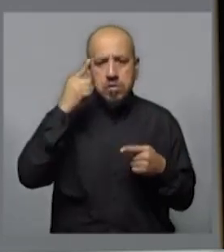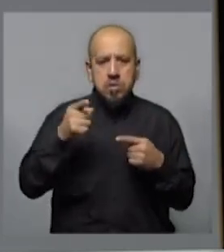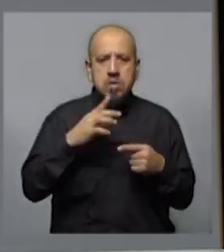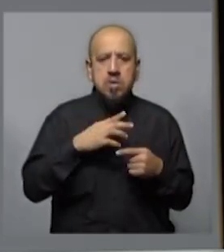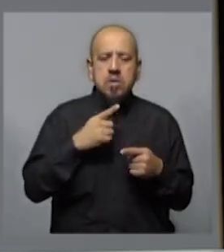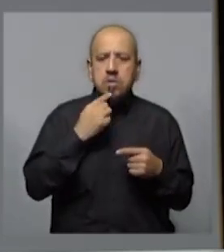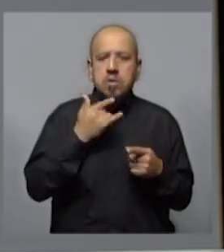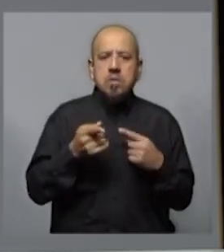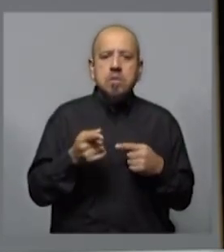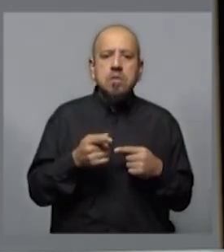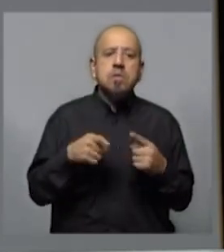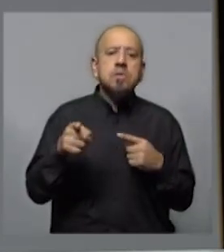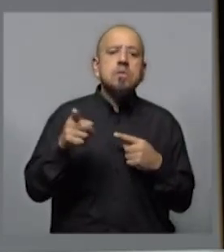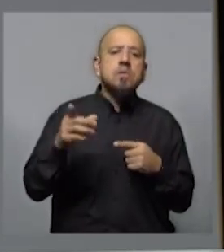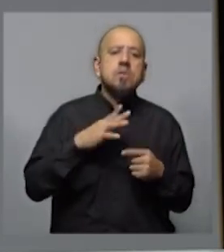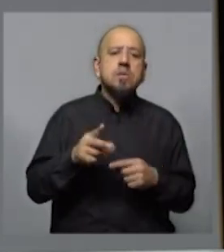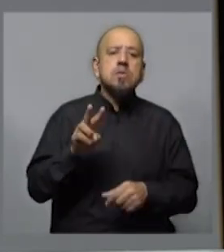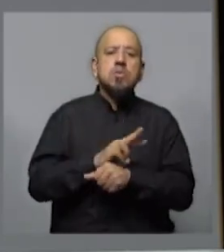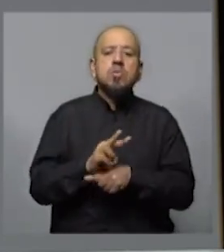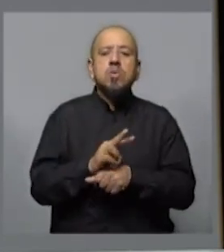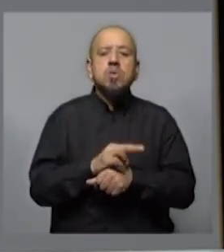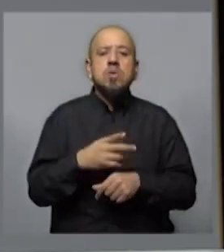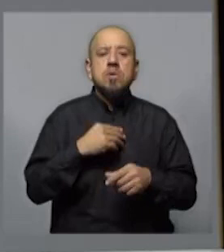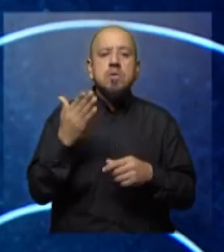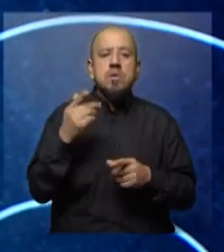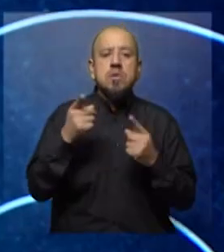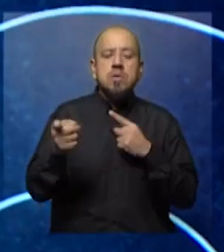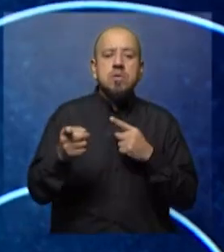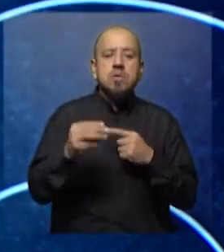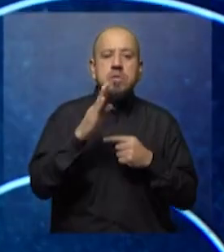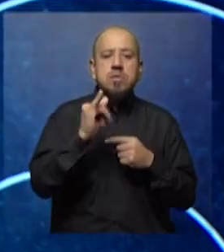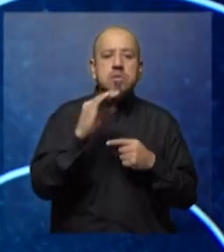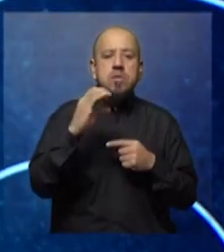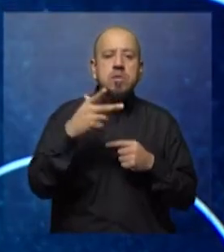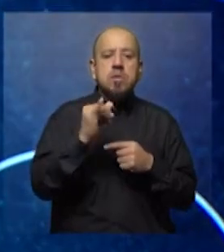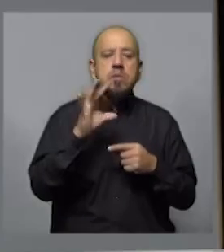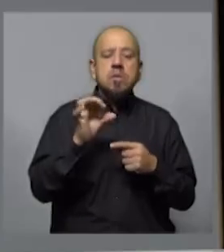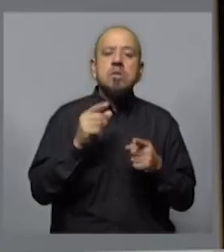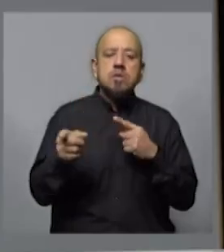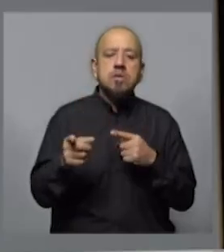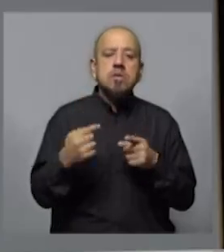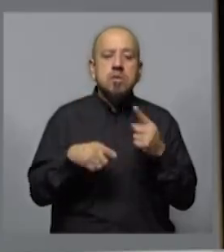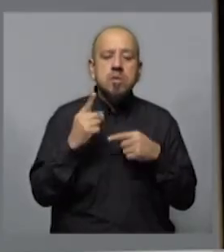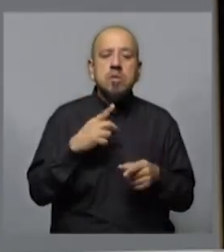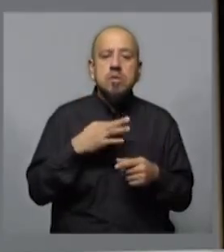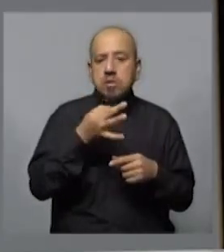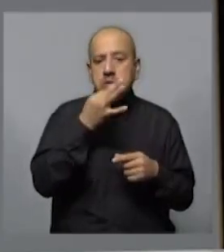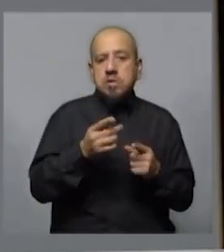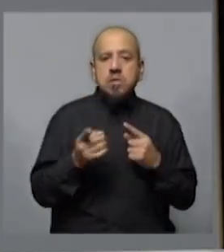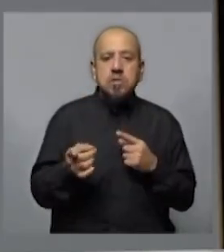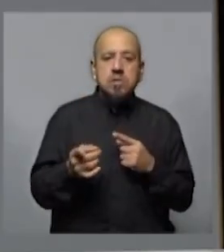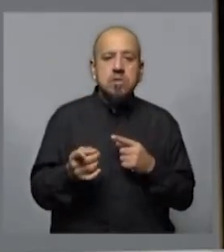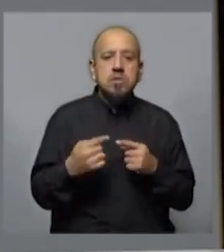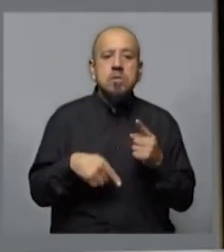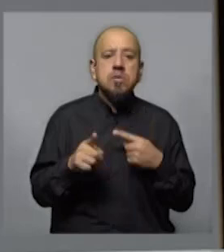que evitar es decir ah hay inseguridad en las calles mano dura con los pichis lo estoy diciendo de una manera muy grosera pero como se dice muchas veces hoy también bueno